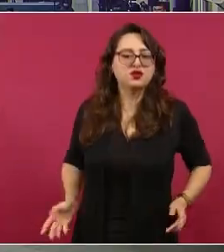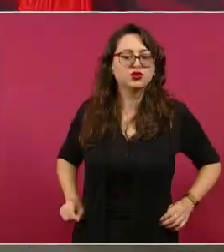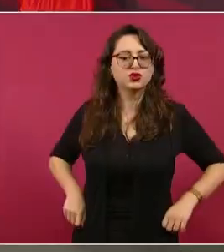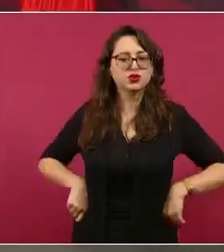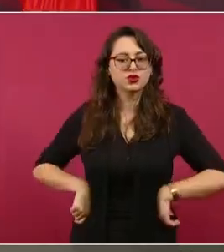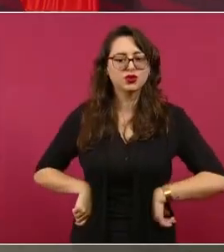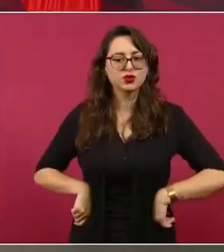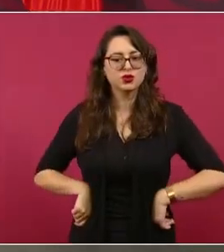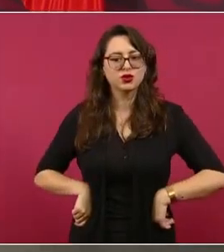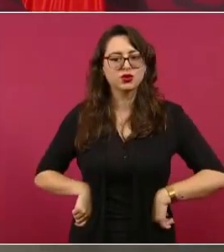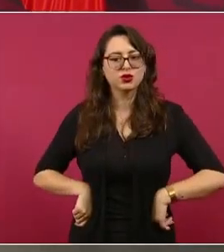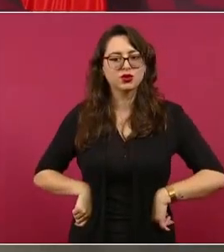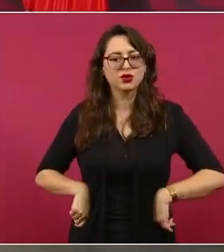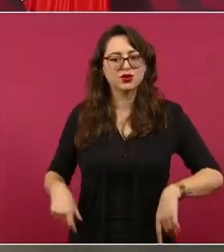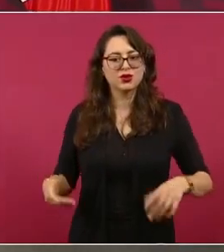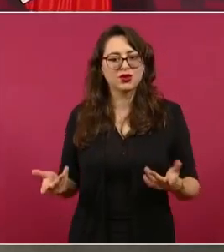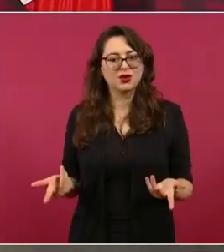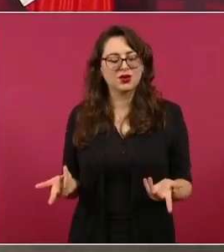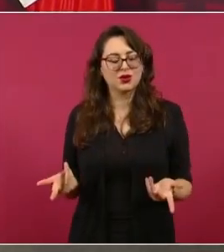¿Sí?